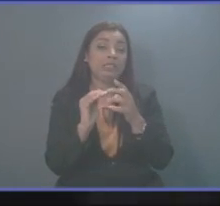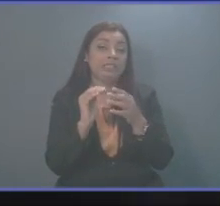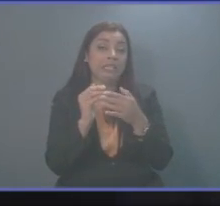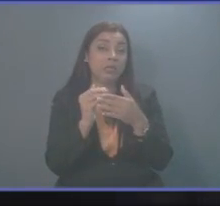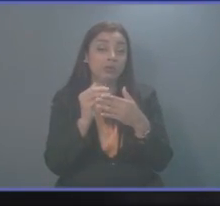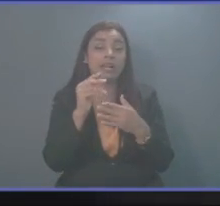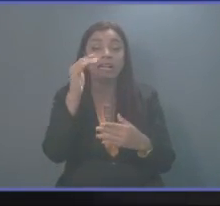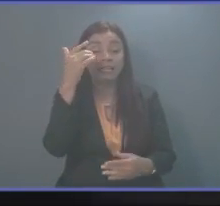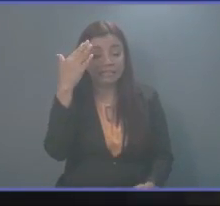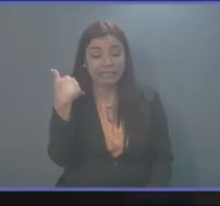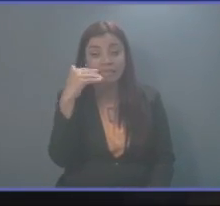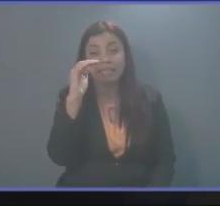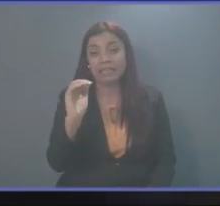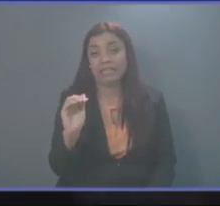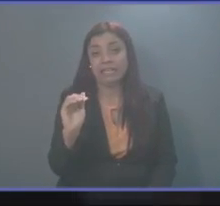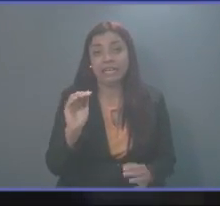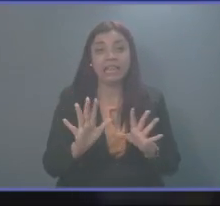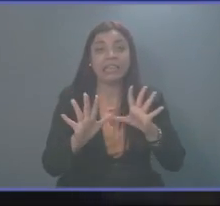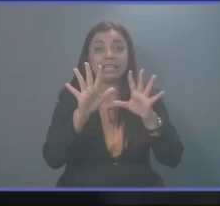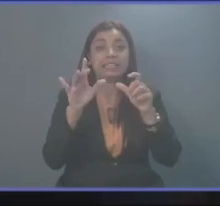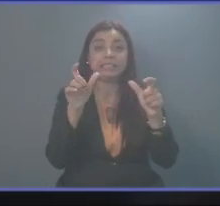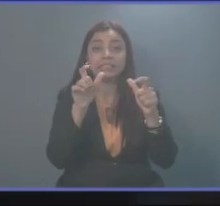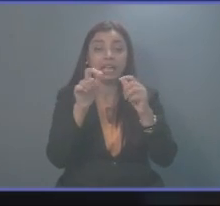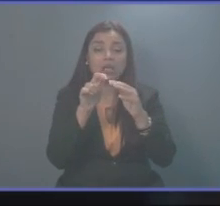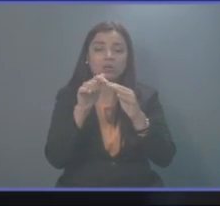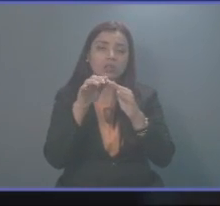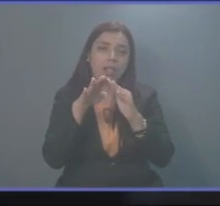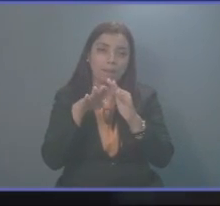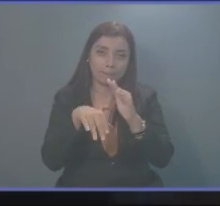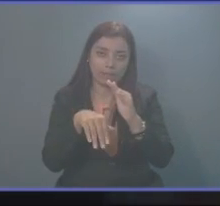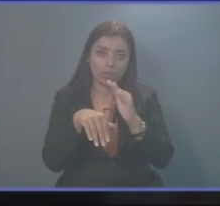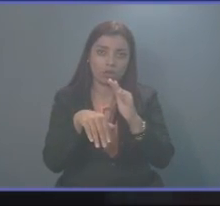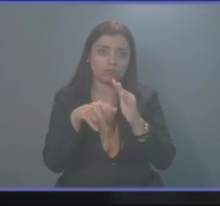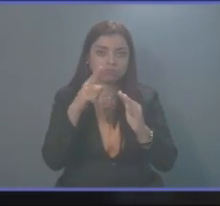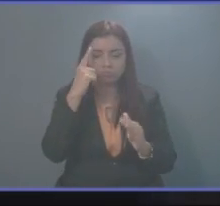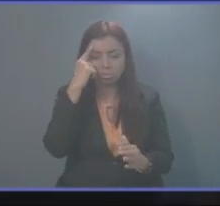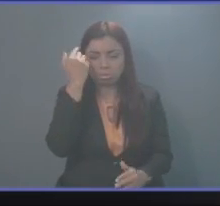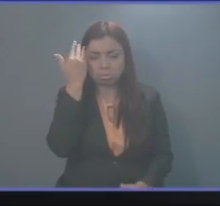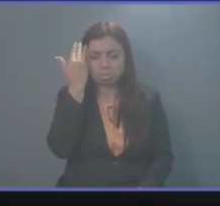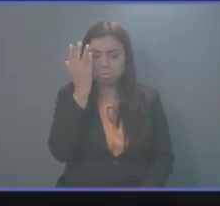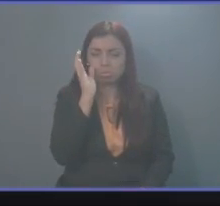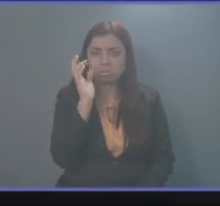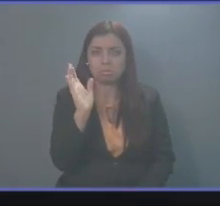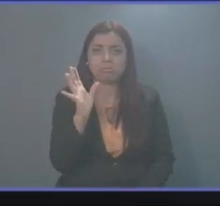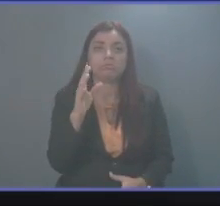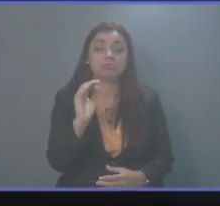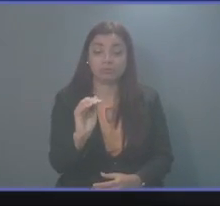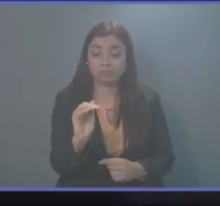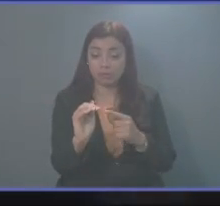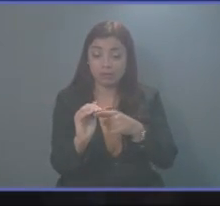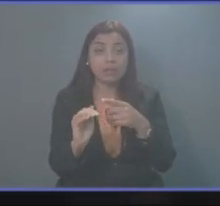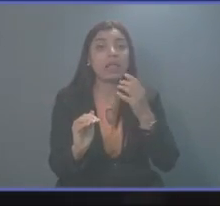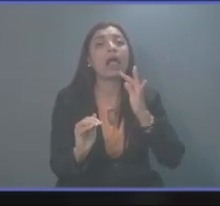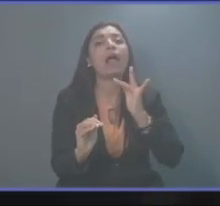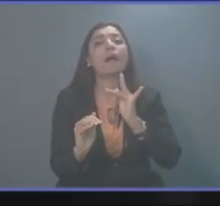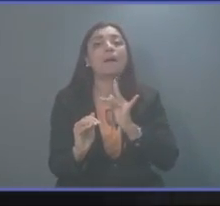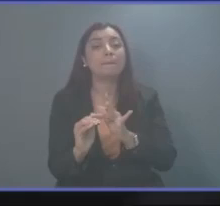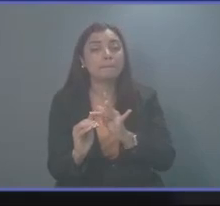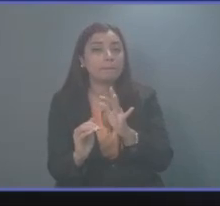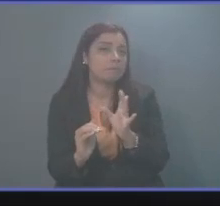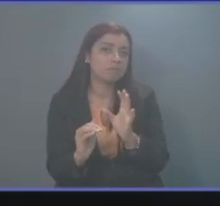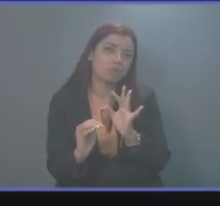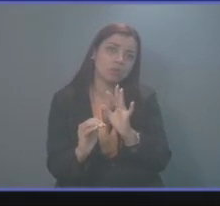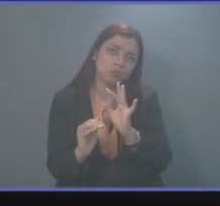incapaz. Y dice: la agresión sexual realizada con o sin violencia que